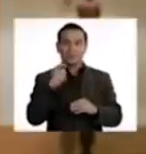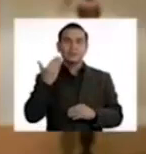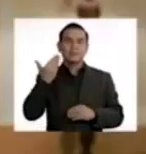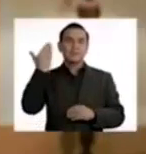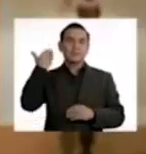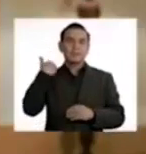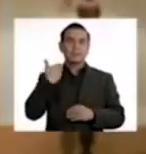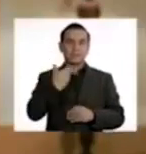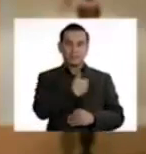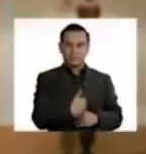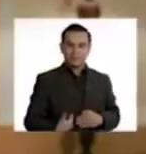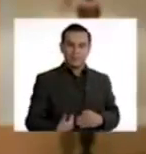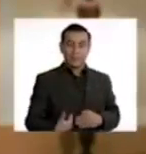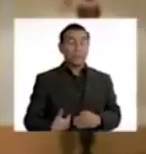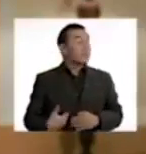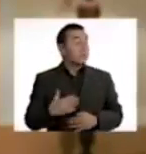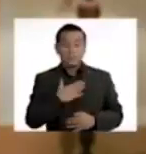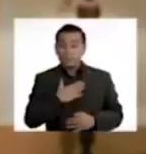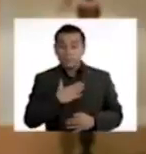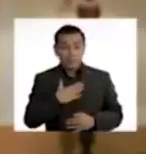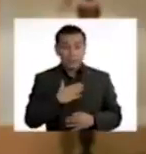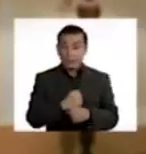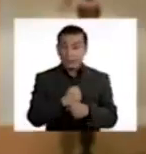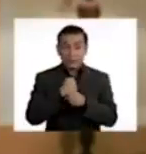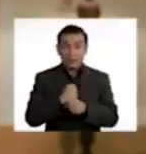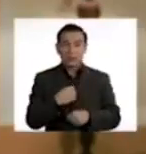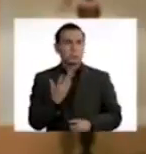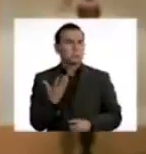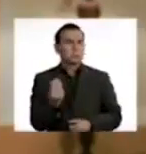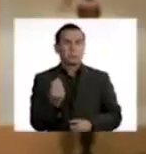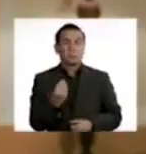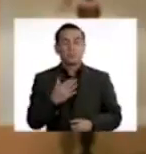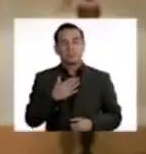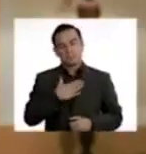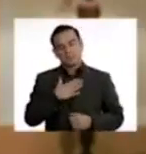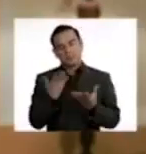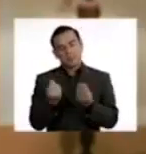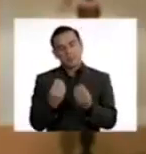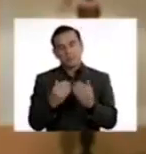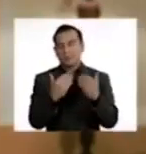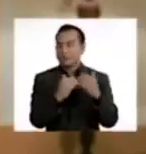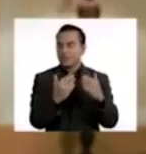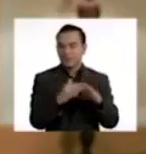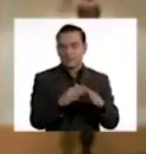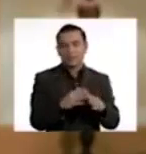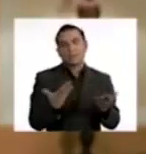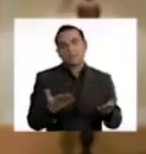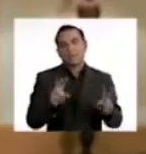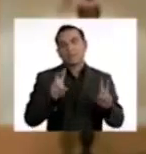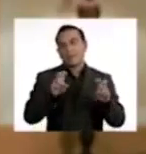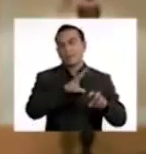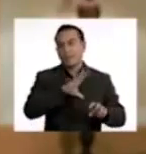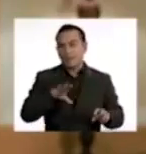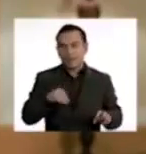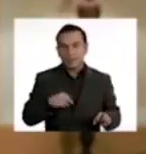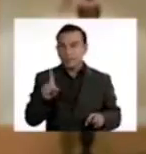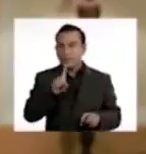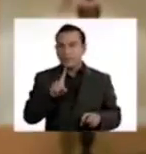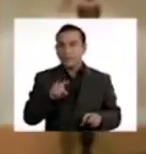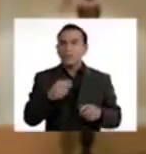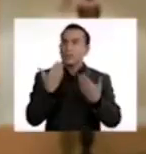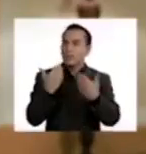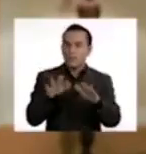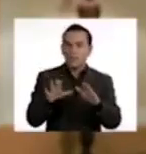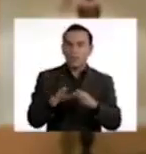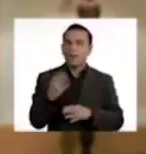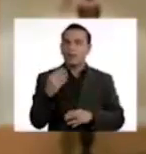pero yo no estoy acá por mi seguridad no estoy acá porque yo viva con ese tipo de miedo si acaso temo por mi familia y por mí mismo no es por la delincuencia